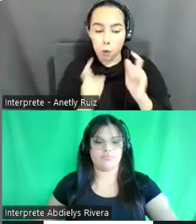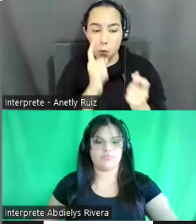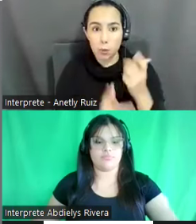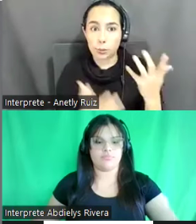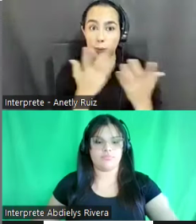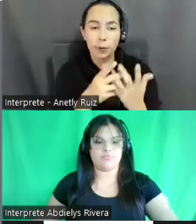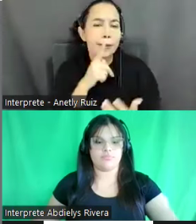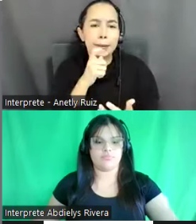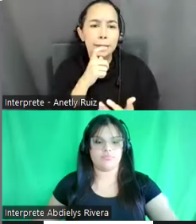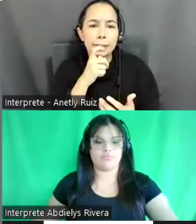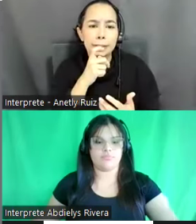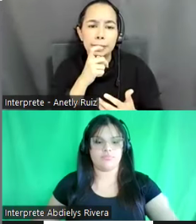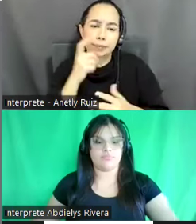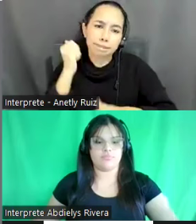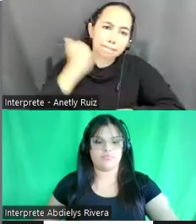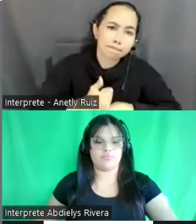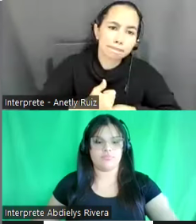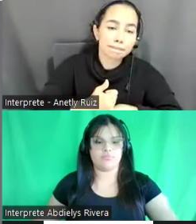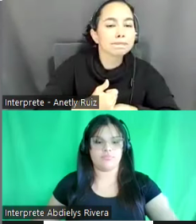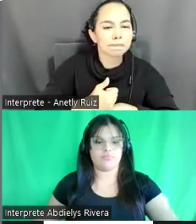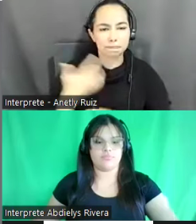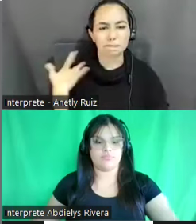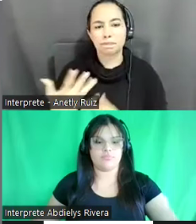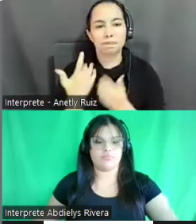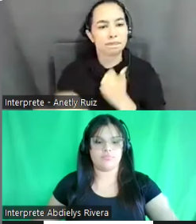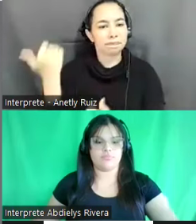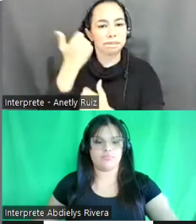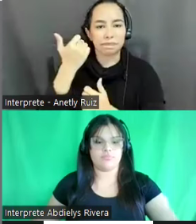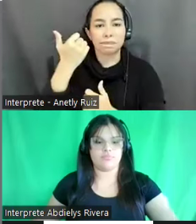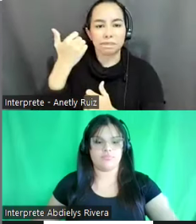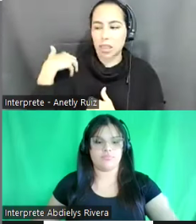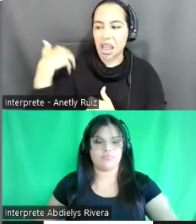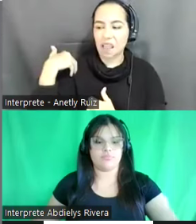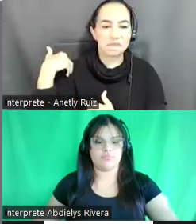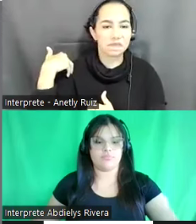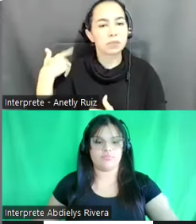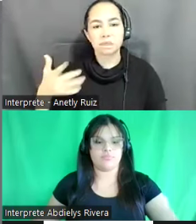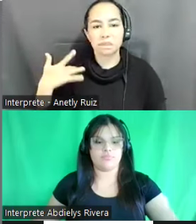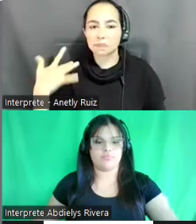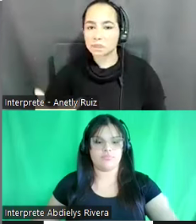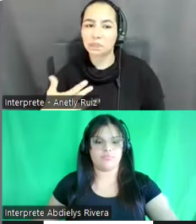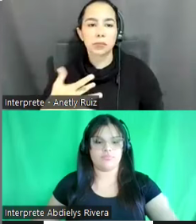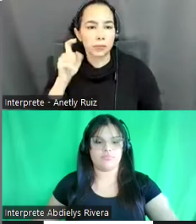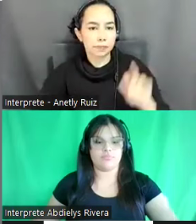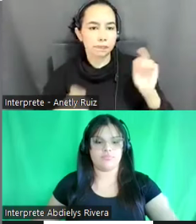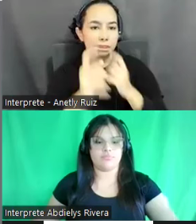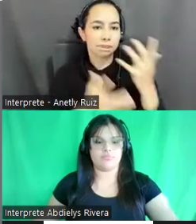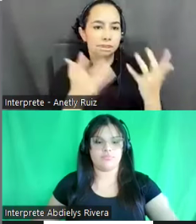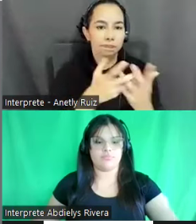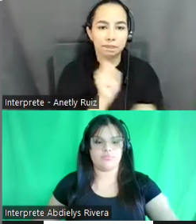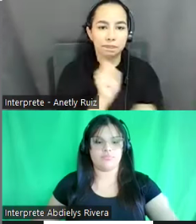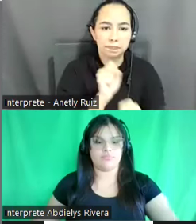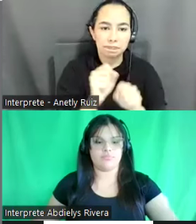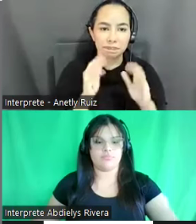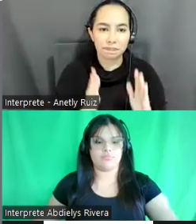común que se dé un acomodo razonable entre un patrono y un empleado. Así es que, basado